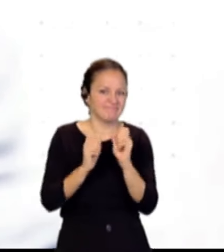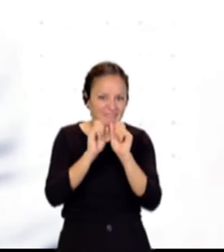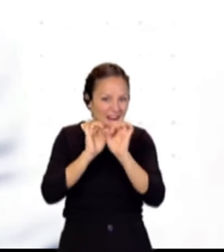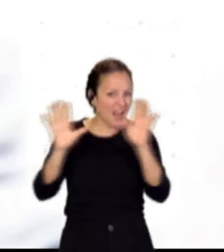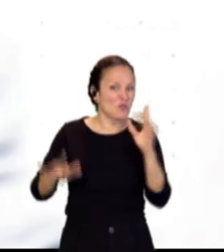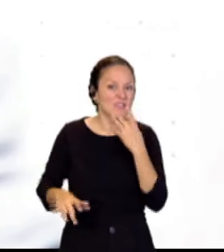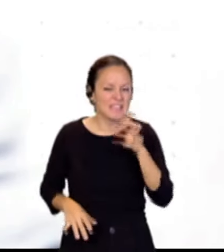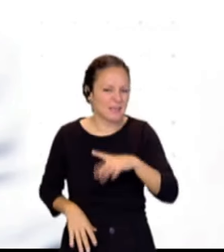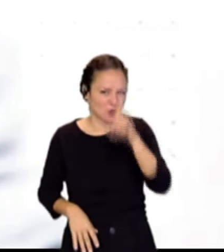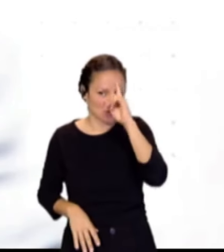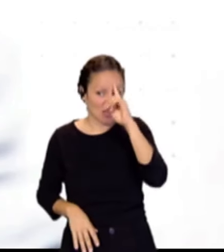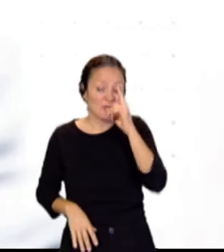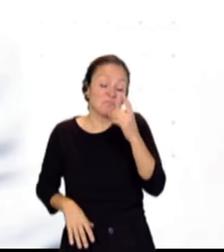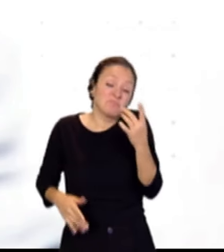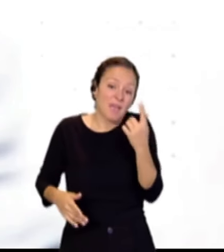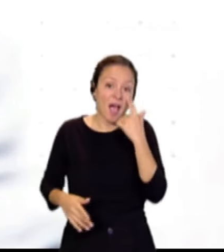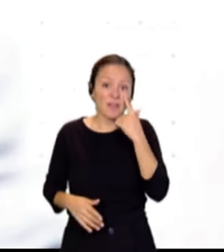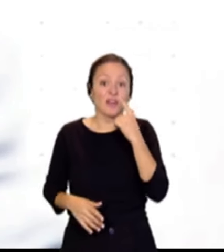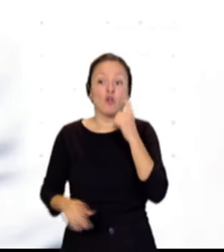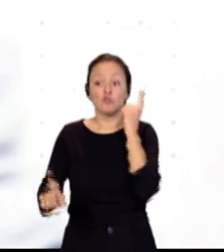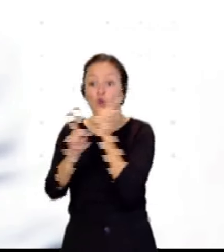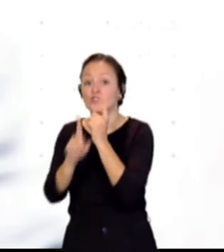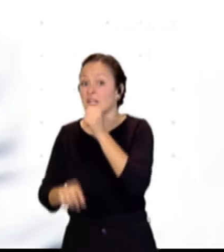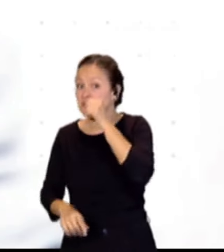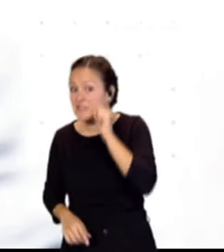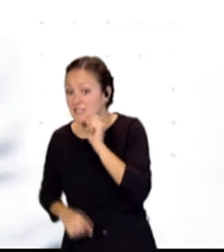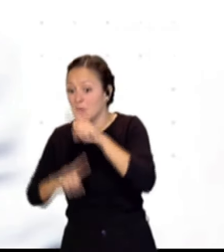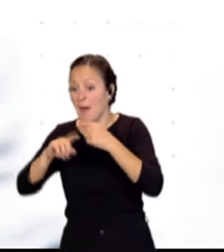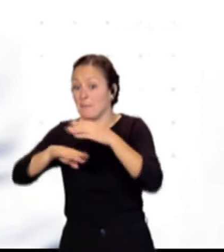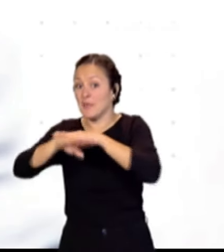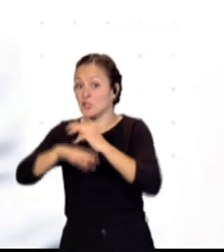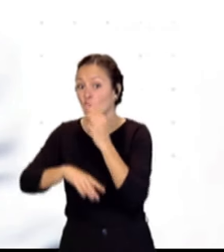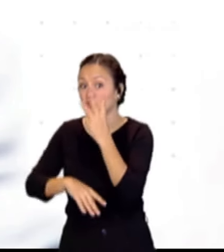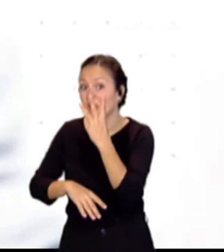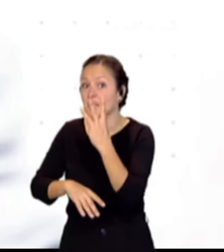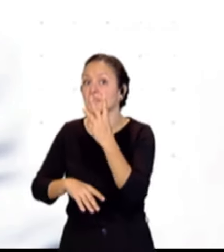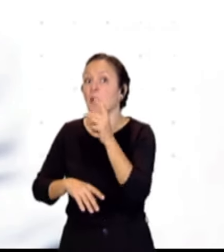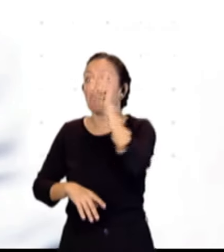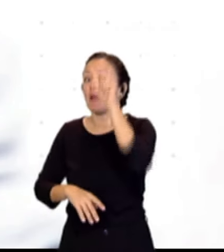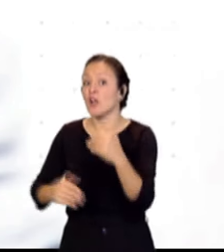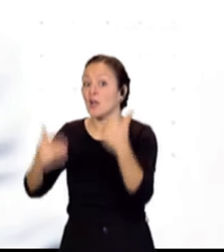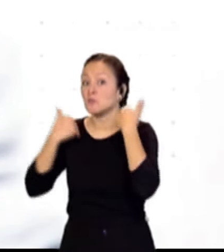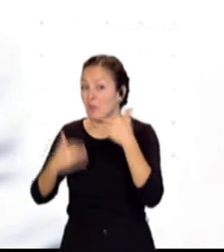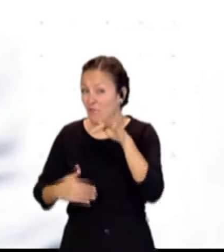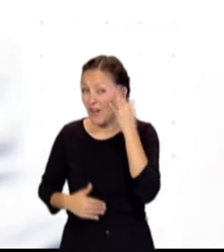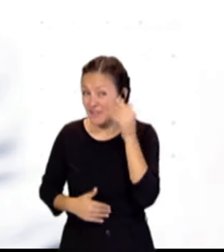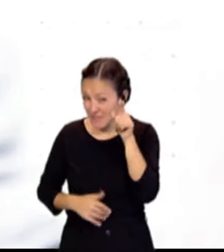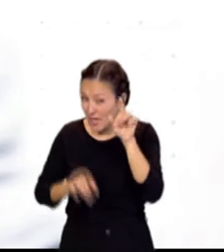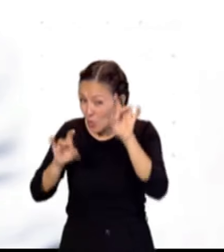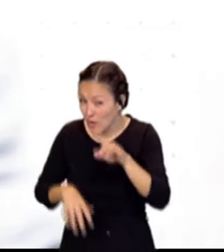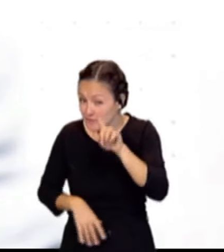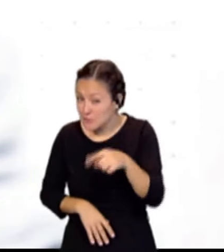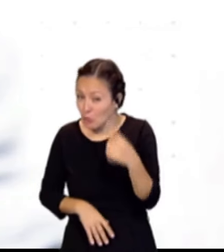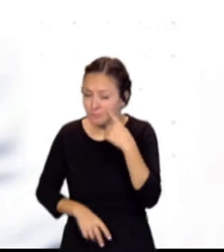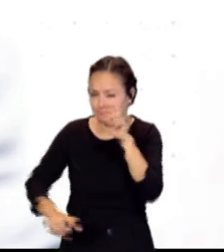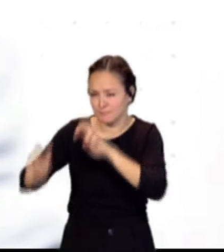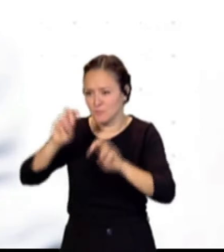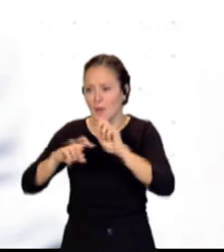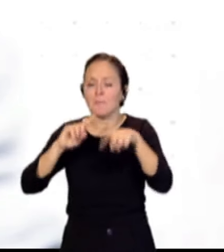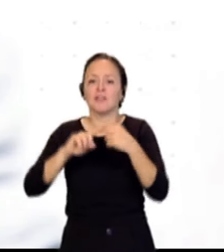tratar de ver si los ataques a Sánchez y tres ministros proceden de la misma fuente que los de Francia y fotografía también para la entrega del premio